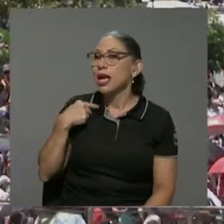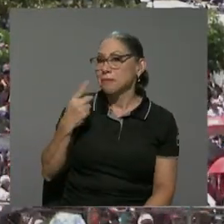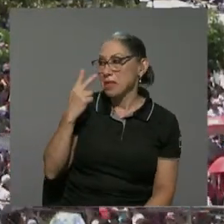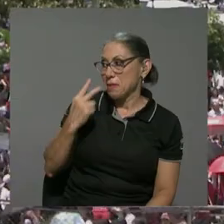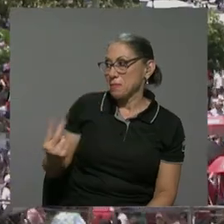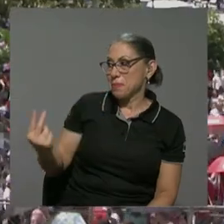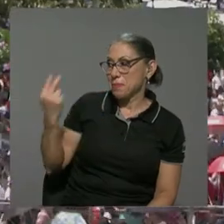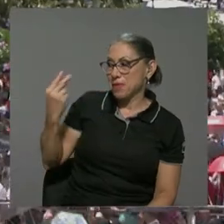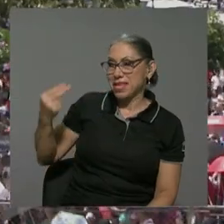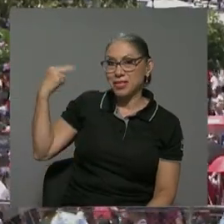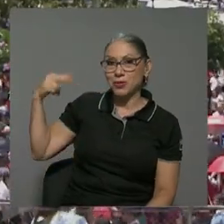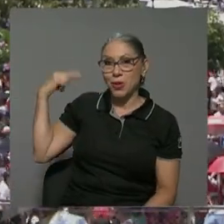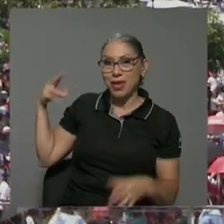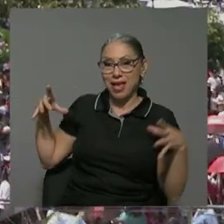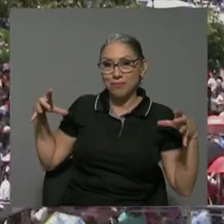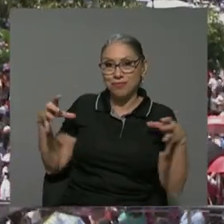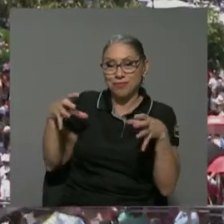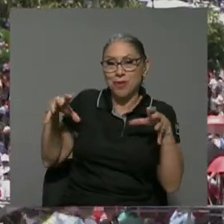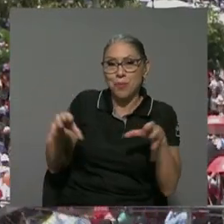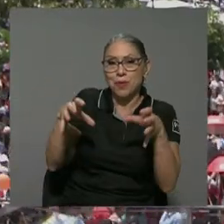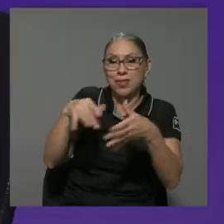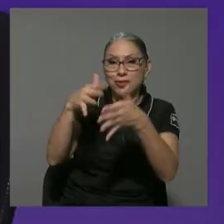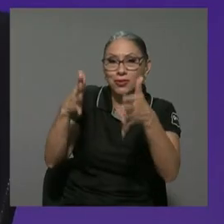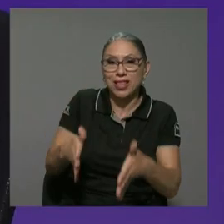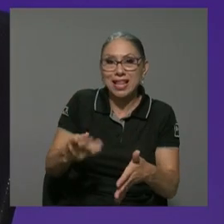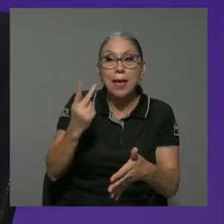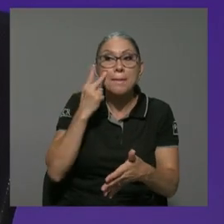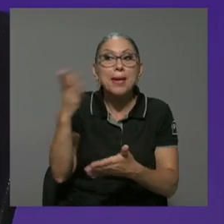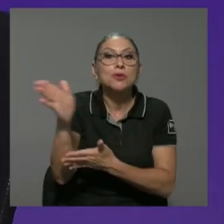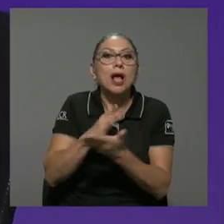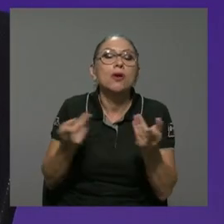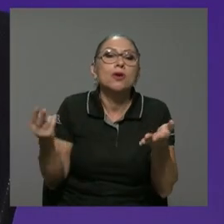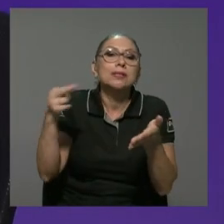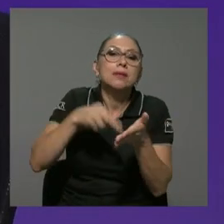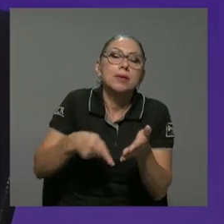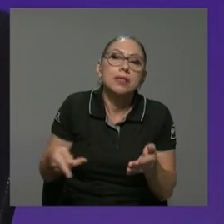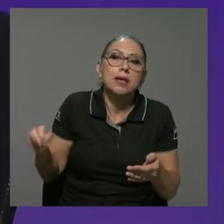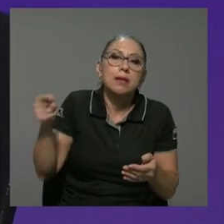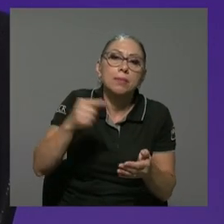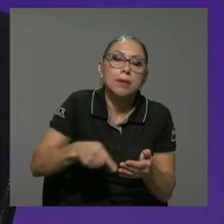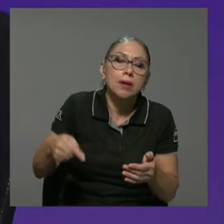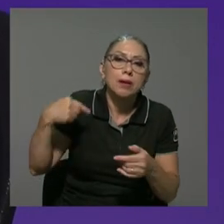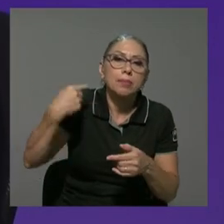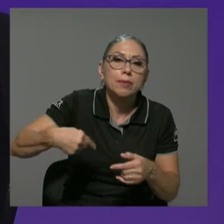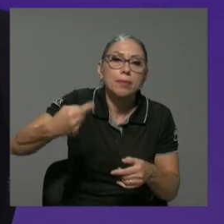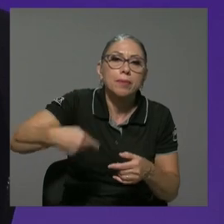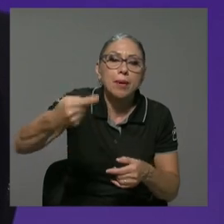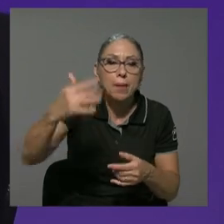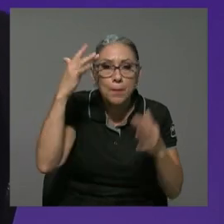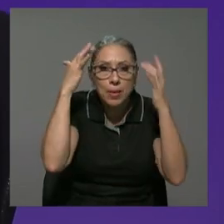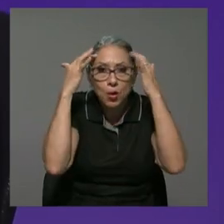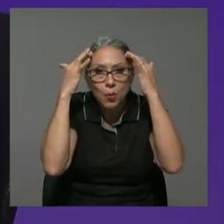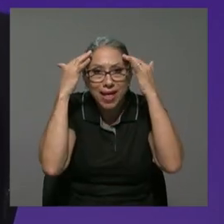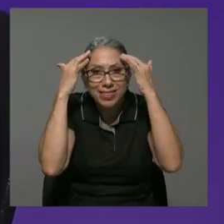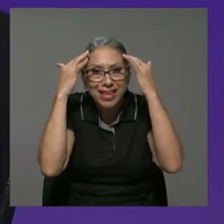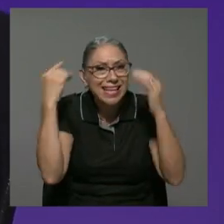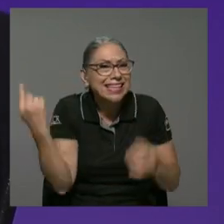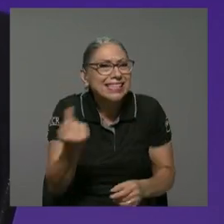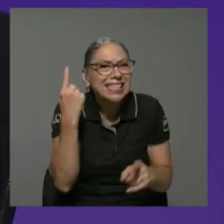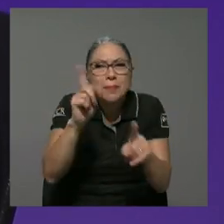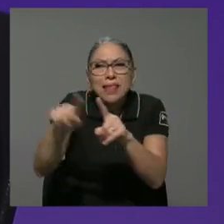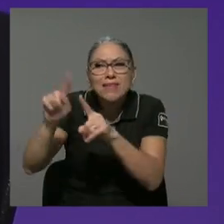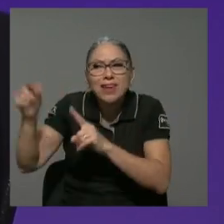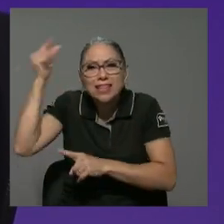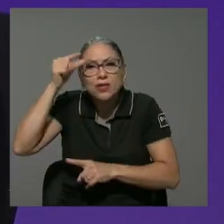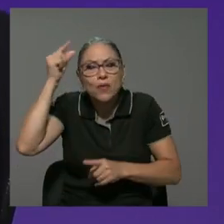movimiento estudiantil, aquí es donde venimos a notar un patrón muy preocupante, y es la constancia de los gobiernos a querer amenazar,